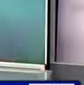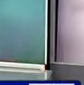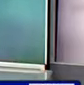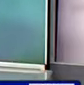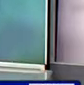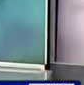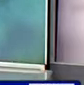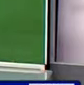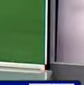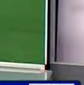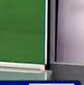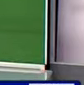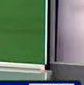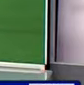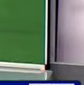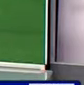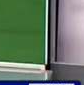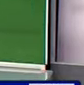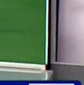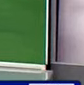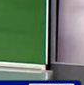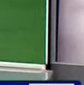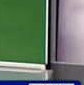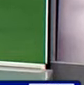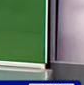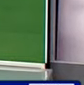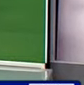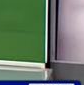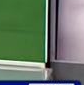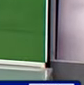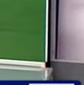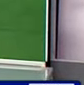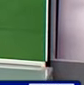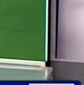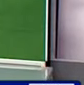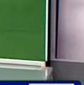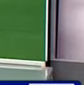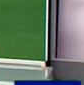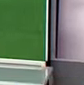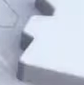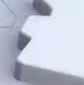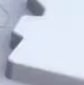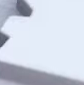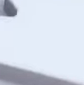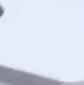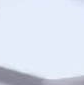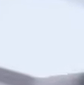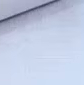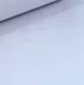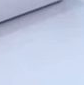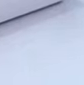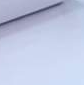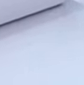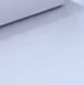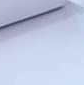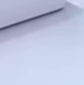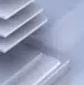5. Esto y mucho más tendremos en esta edición, porque al día está de impacto.